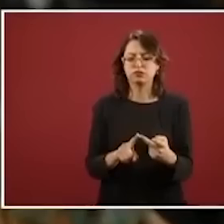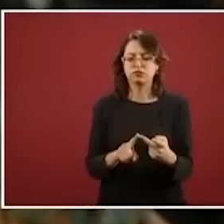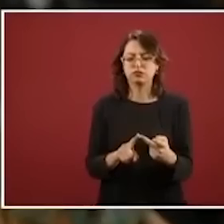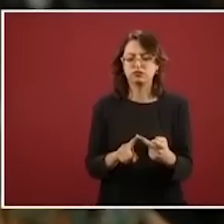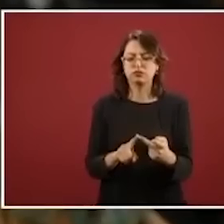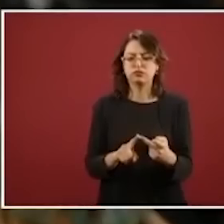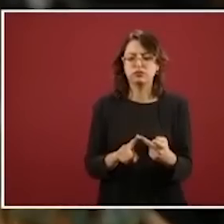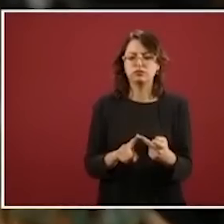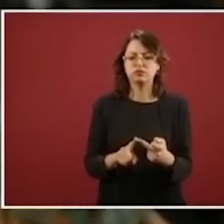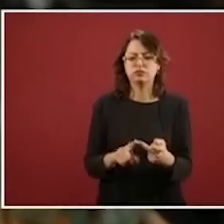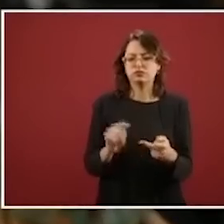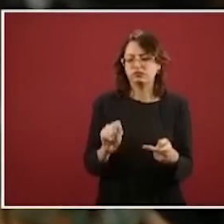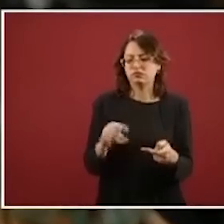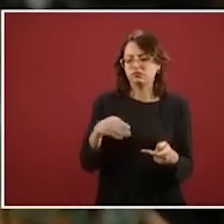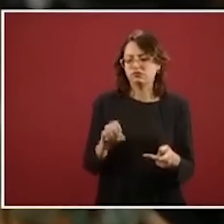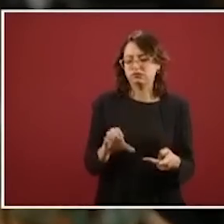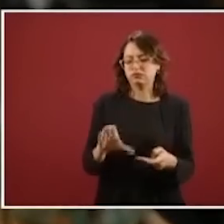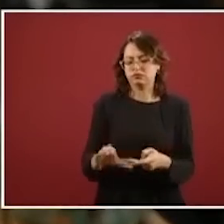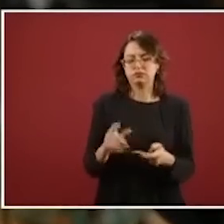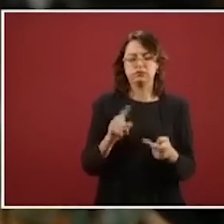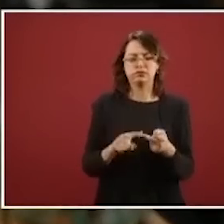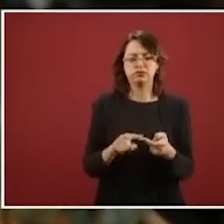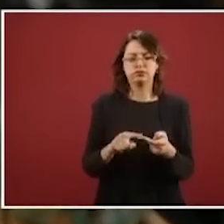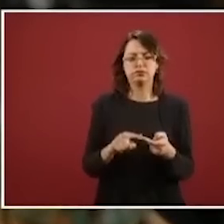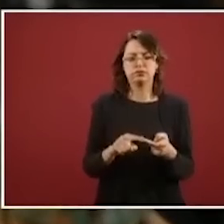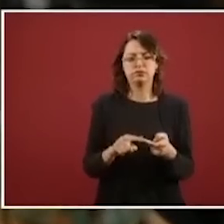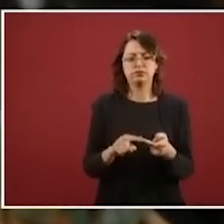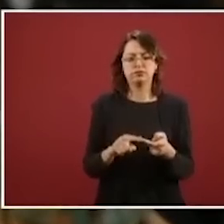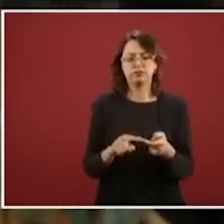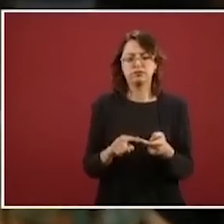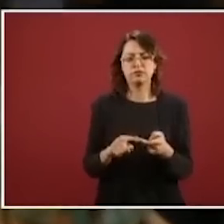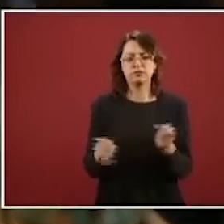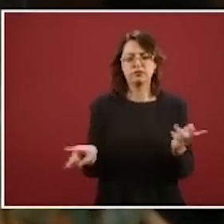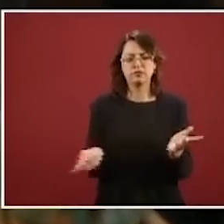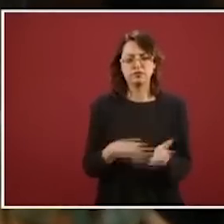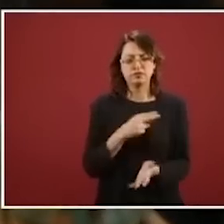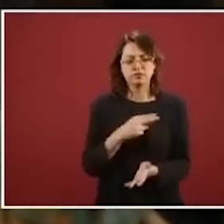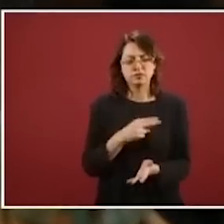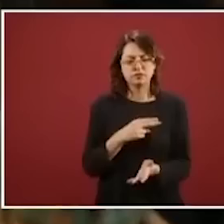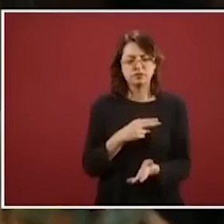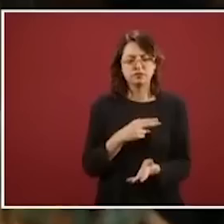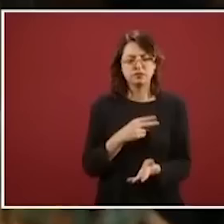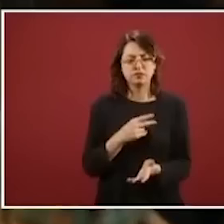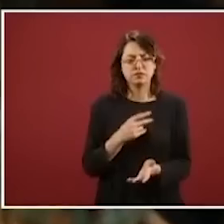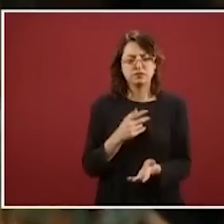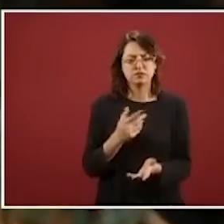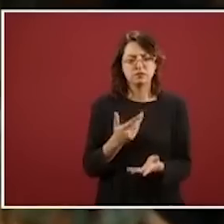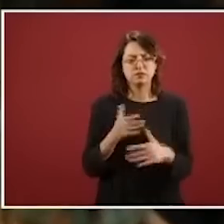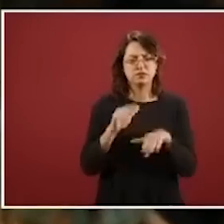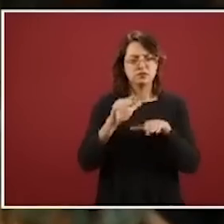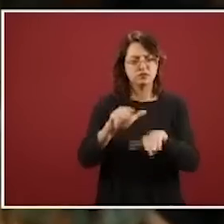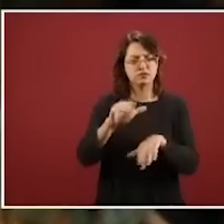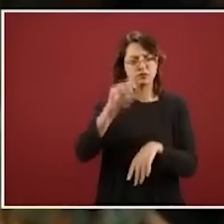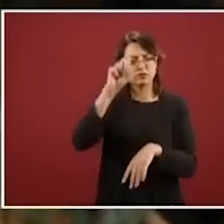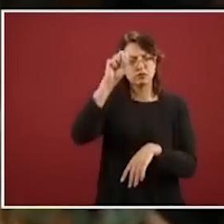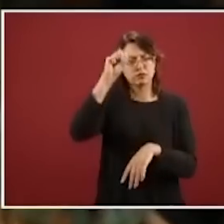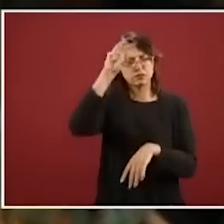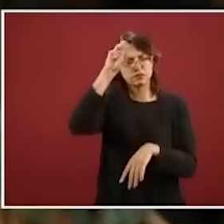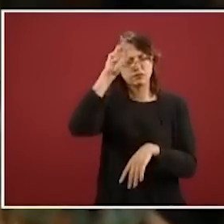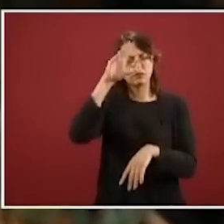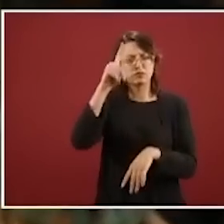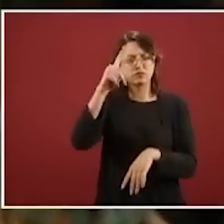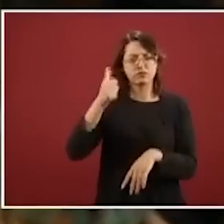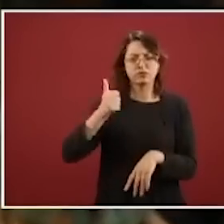en el caso del Tratado de Libre Comercio, de este tratado de el T-MEC, la minería canadiense ha